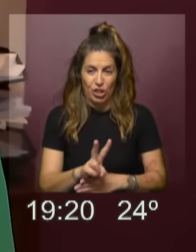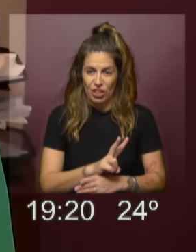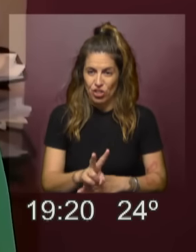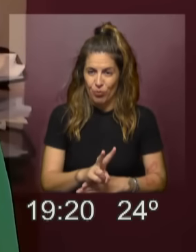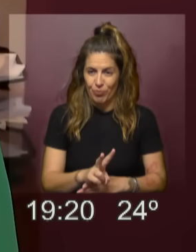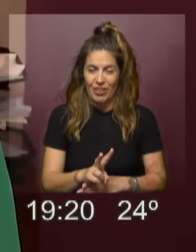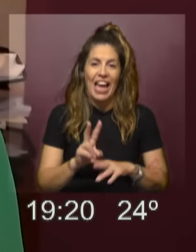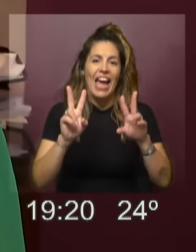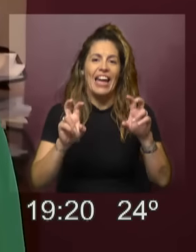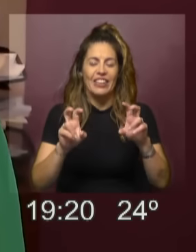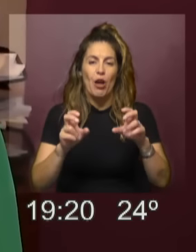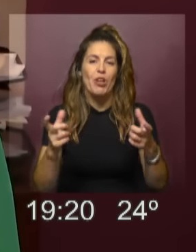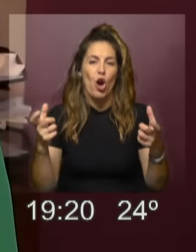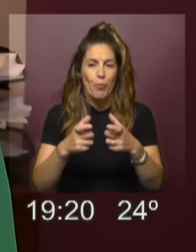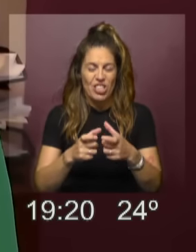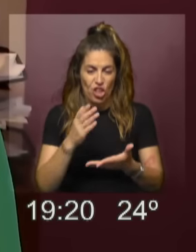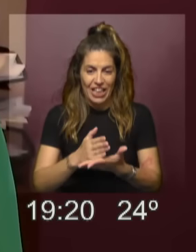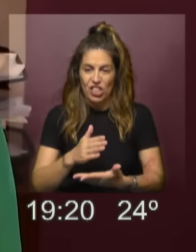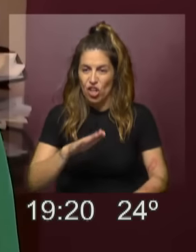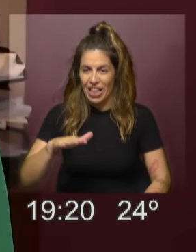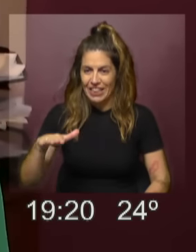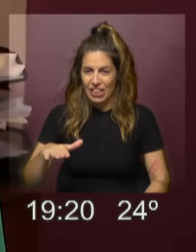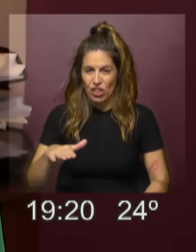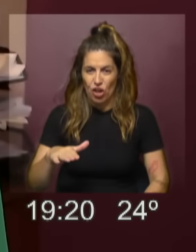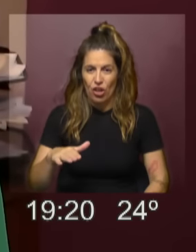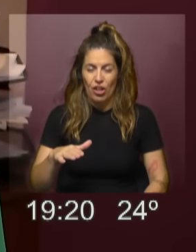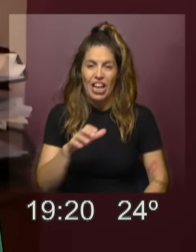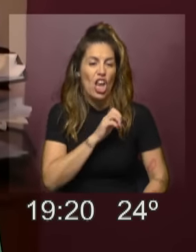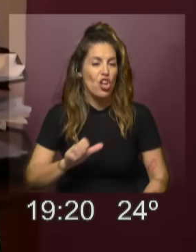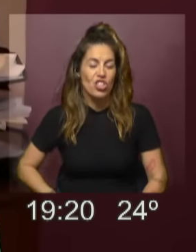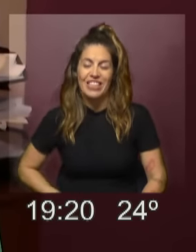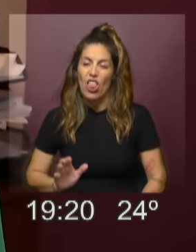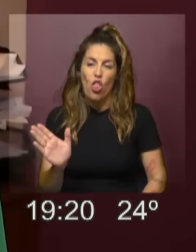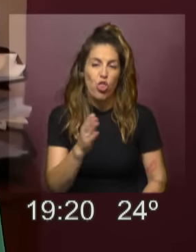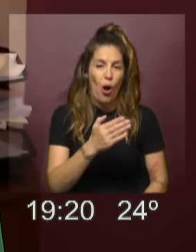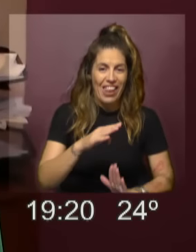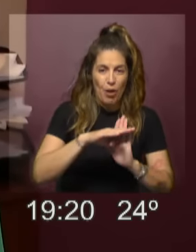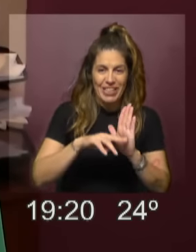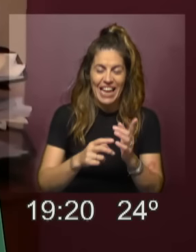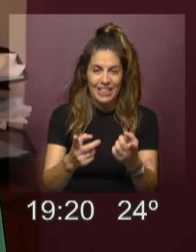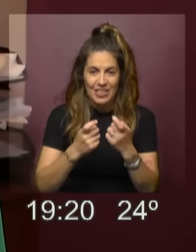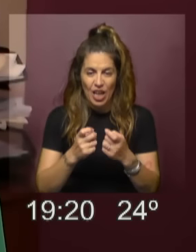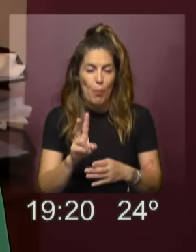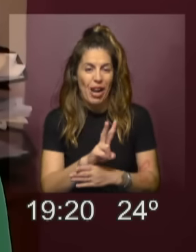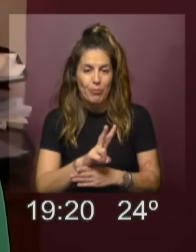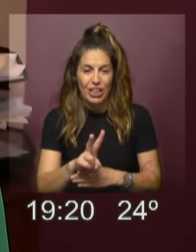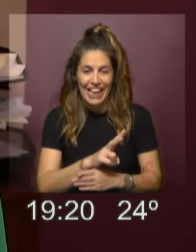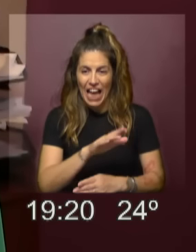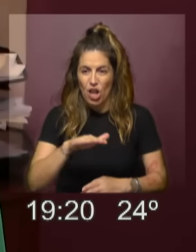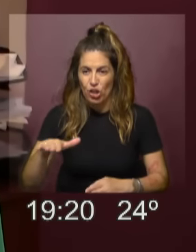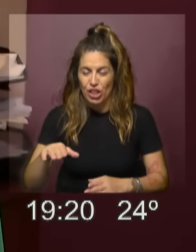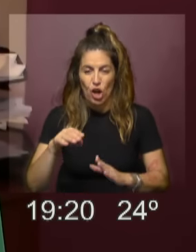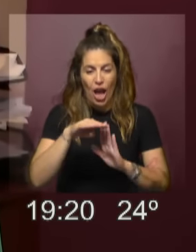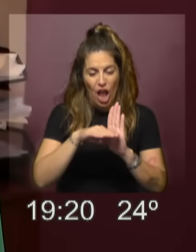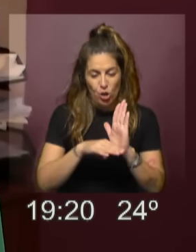En terminología de la Convención de los Derechos del Niño, es que los Estados deben tomar todas las medidas necesarias para su protección y enumera